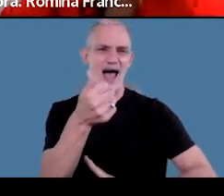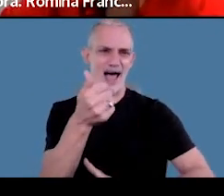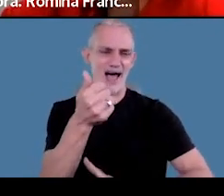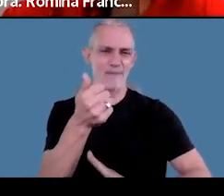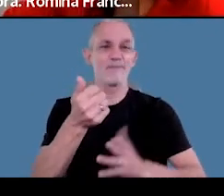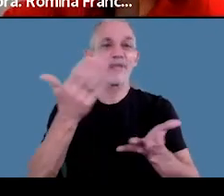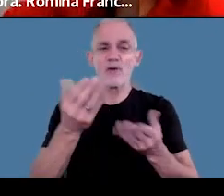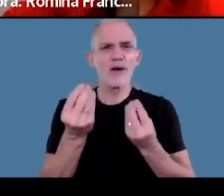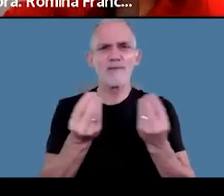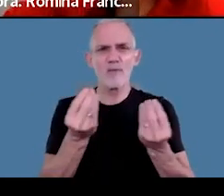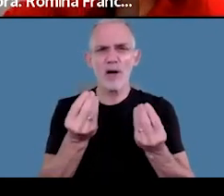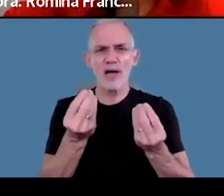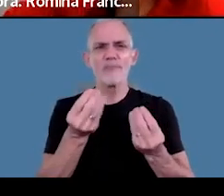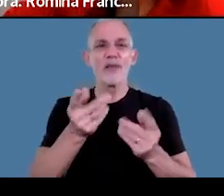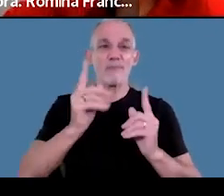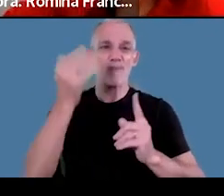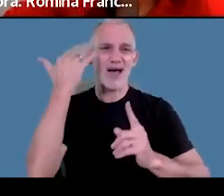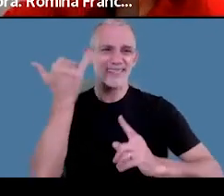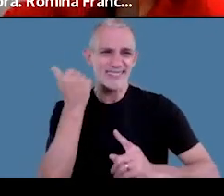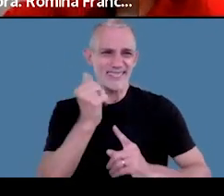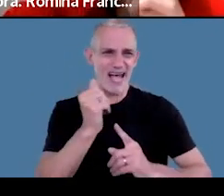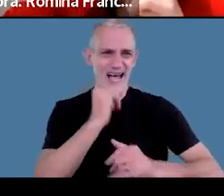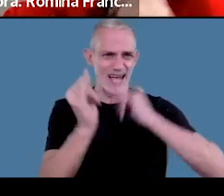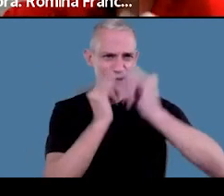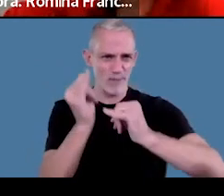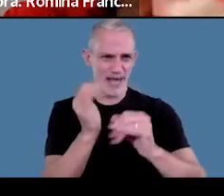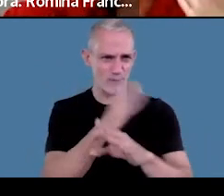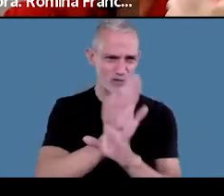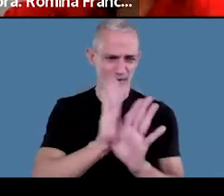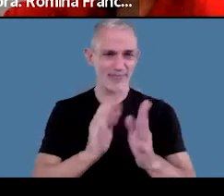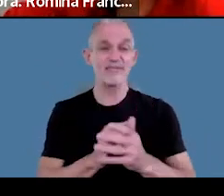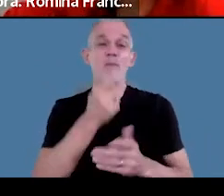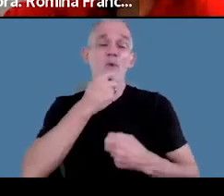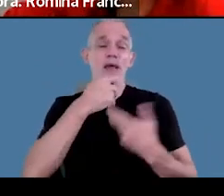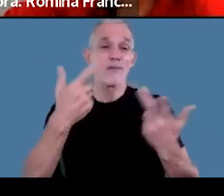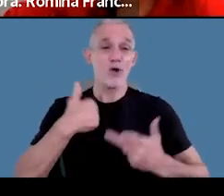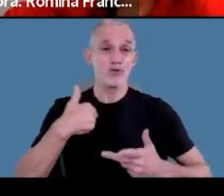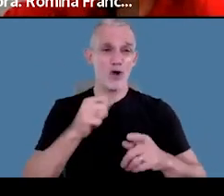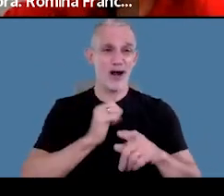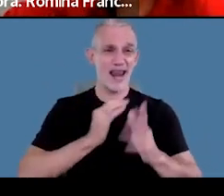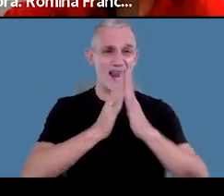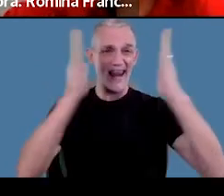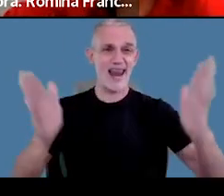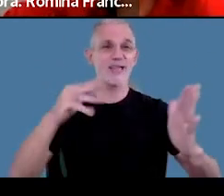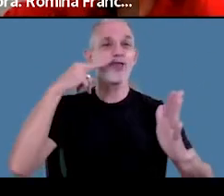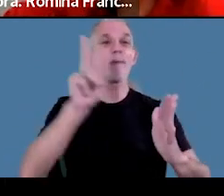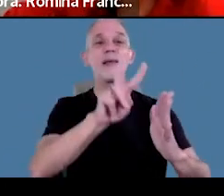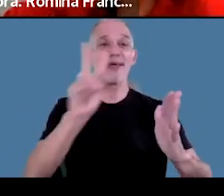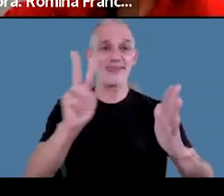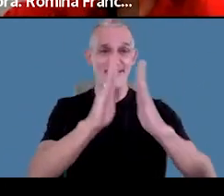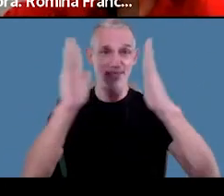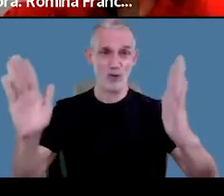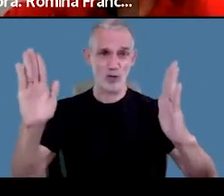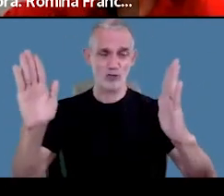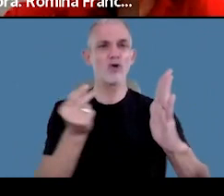que fue los que ya estuvimos viendo. O sea, si yo en el ejercicio 2022 adquirí